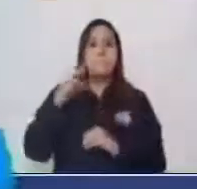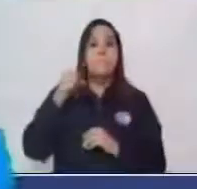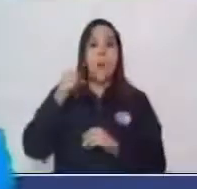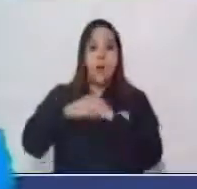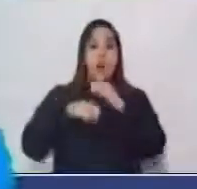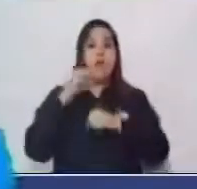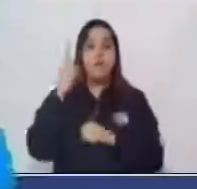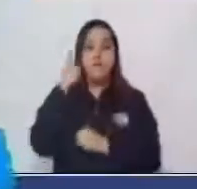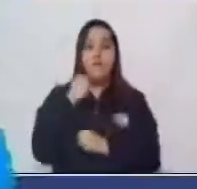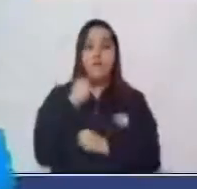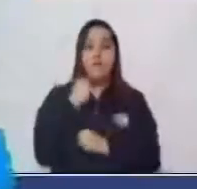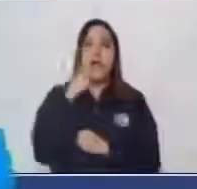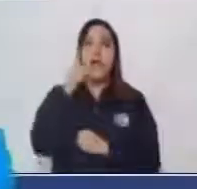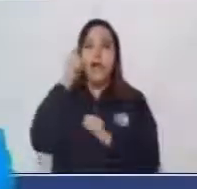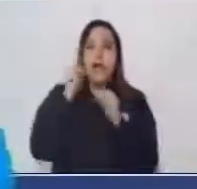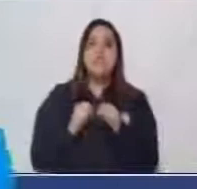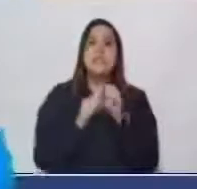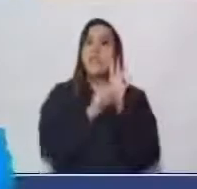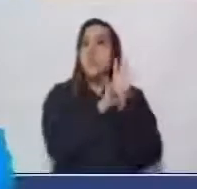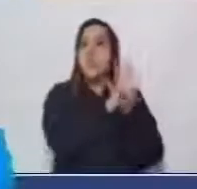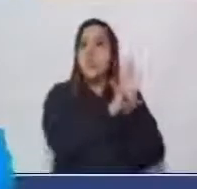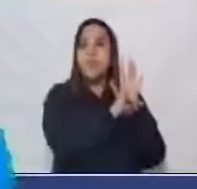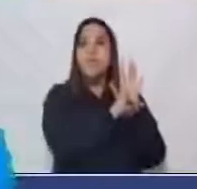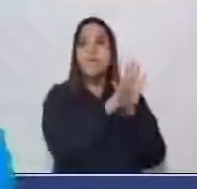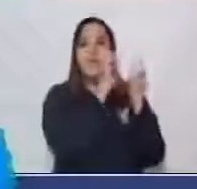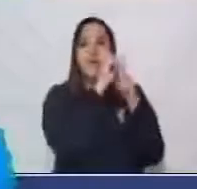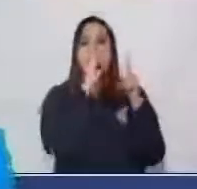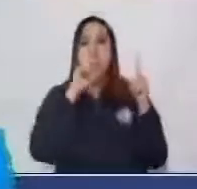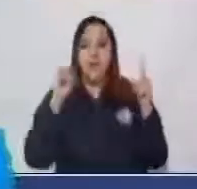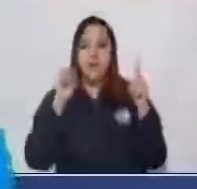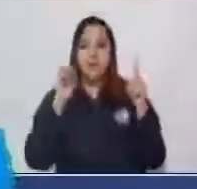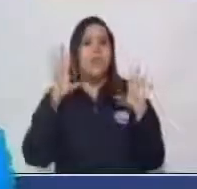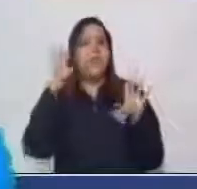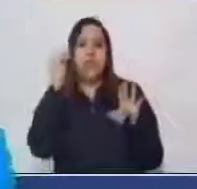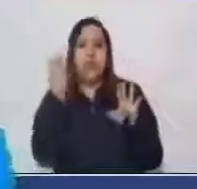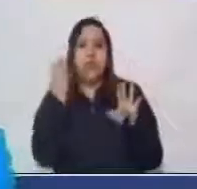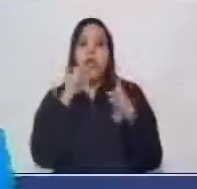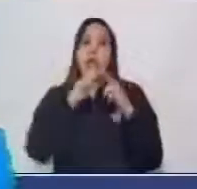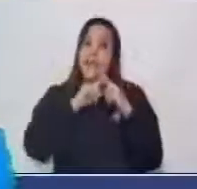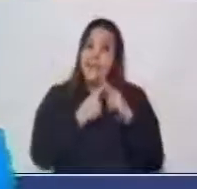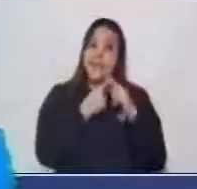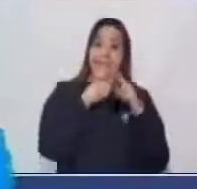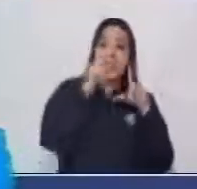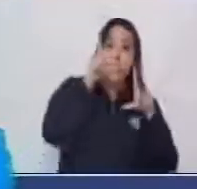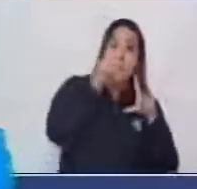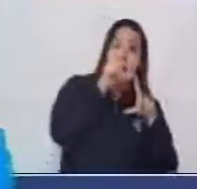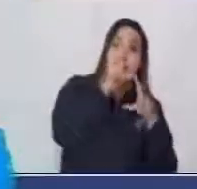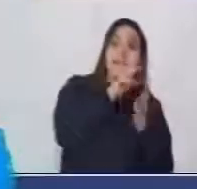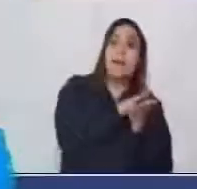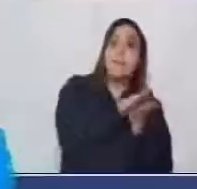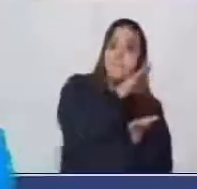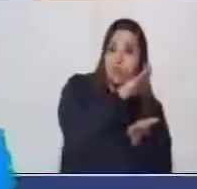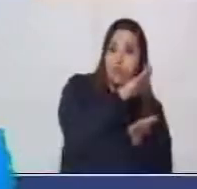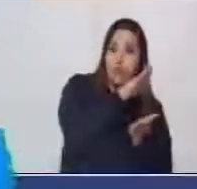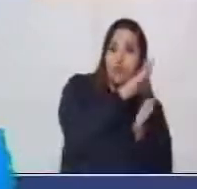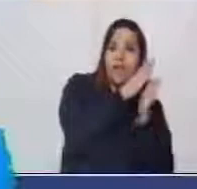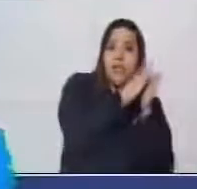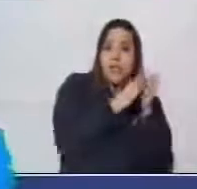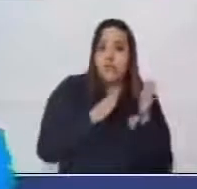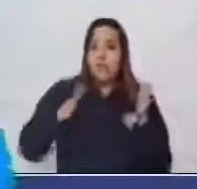puede identificar la oración porque inicia con mayúscula y se cierra o termina con un